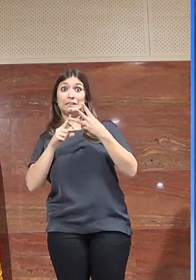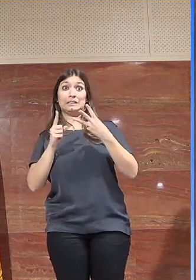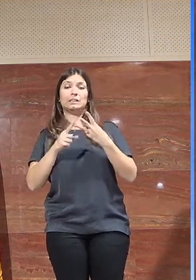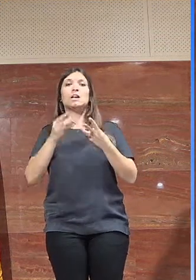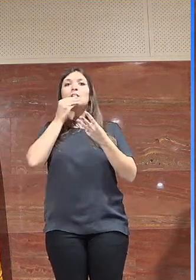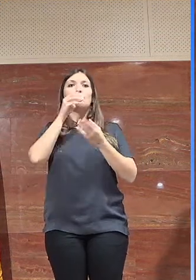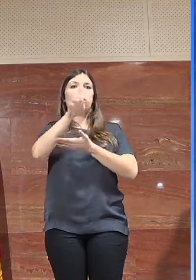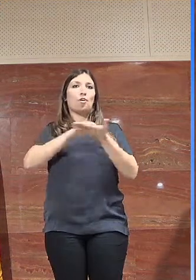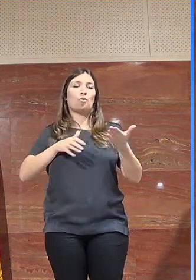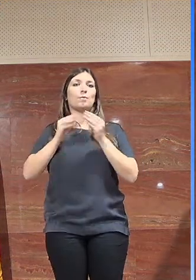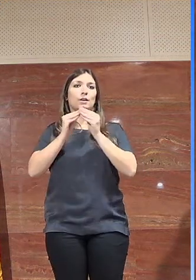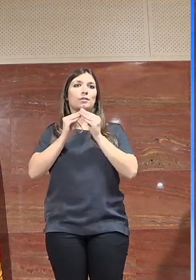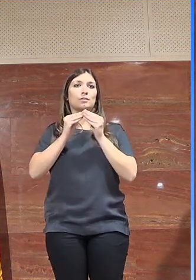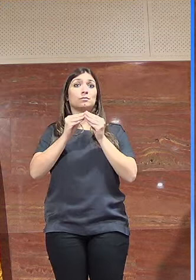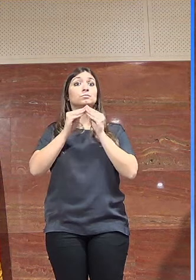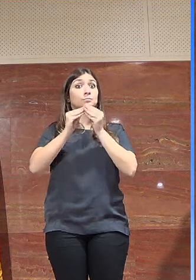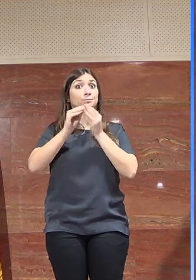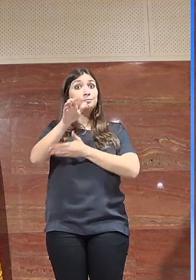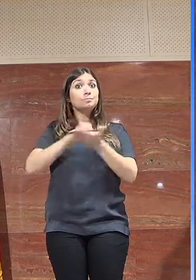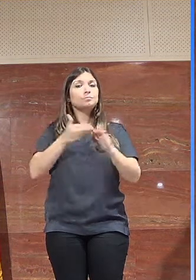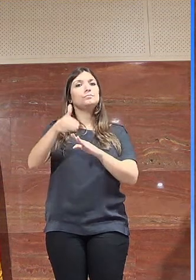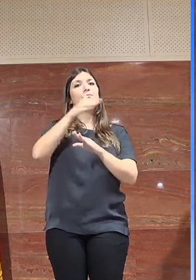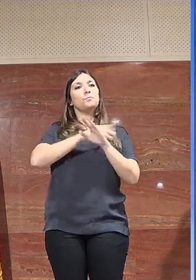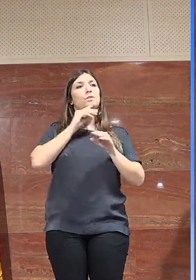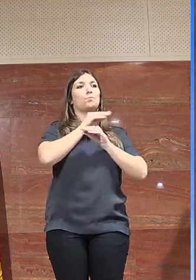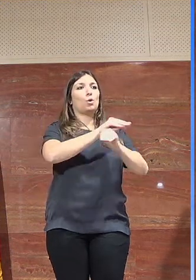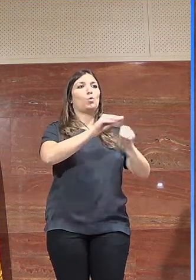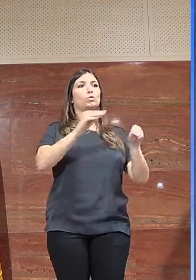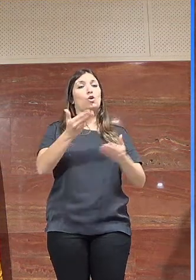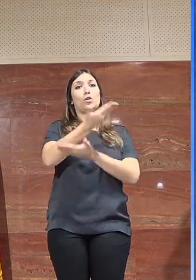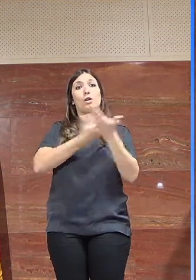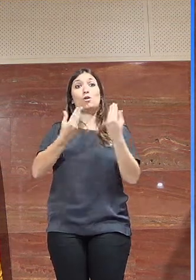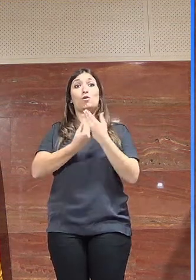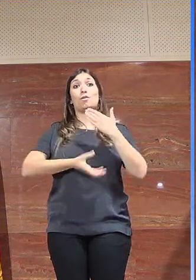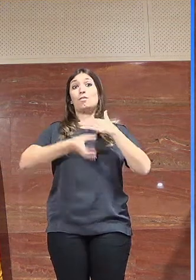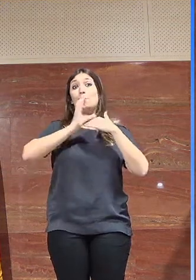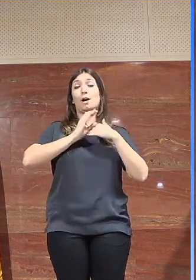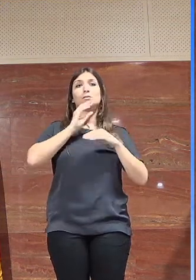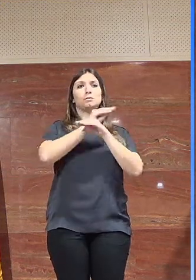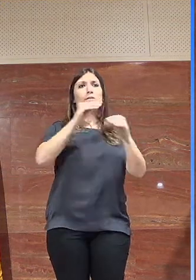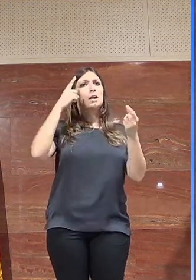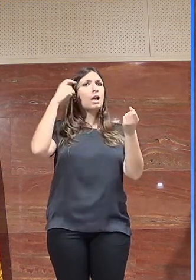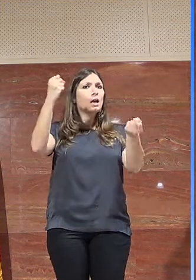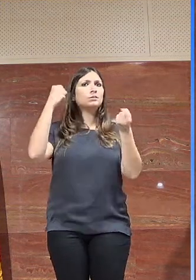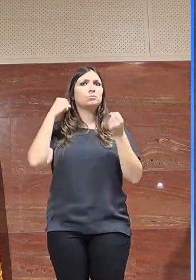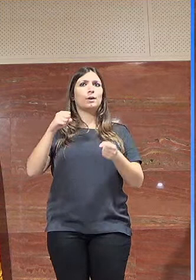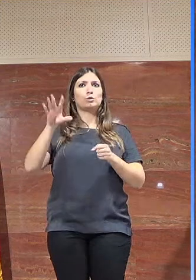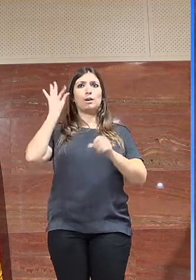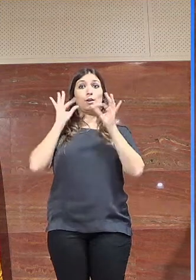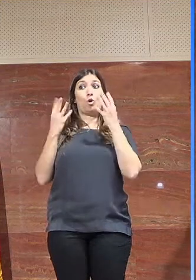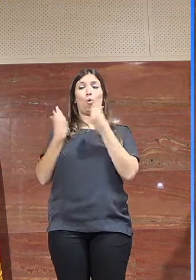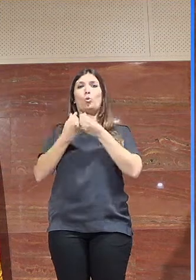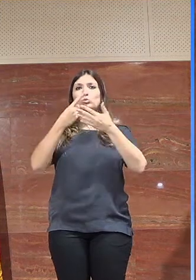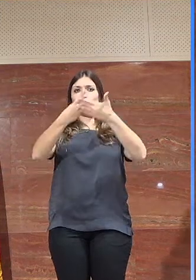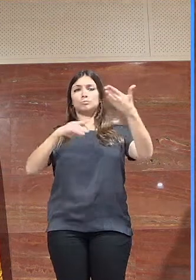informe. Un informe que hemos elaborado en colaboración con CEAPAT, preguntando a 20 expertos que hemos elegido juntos